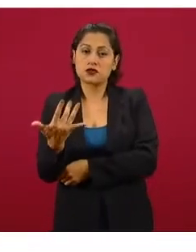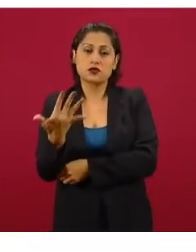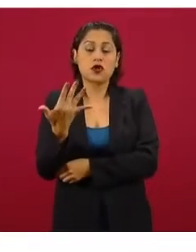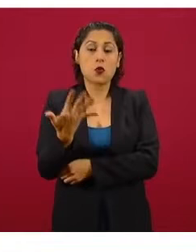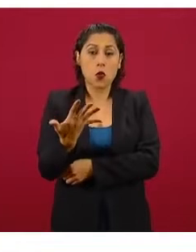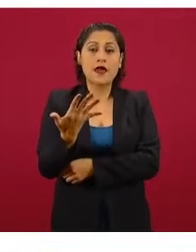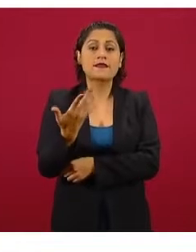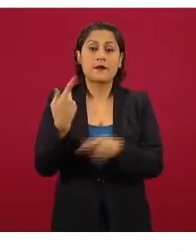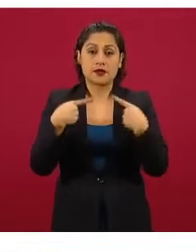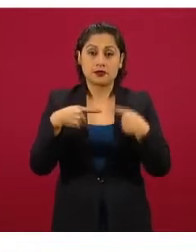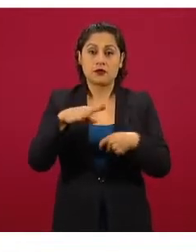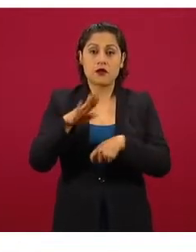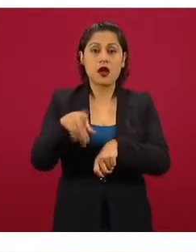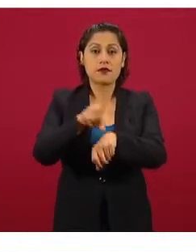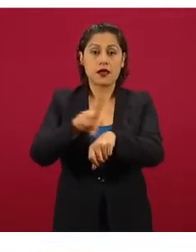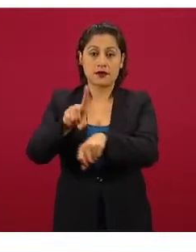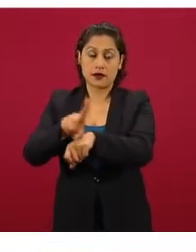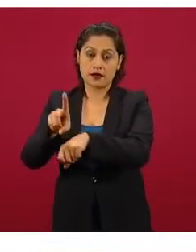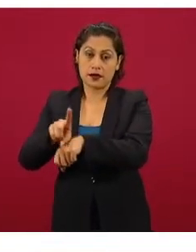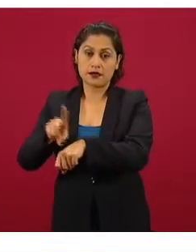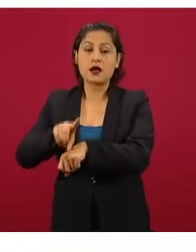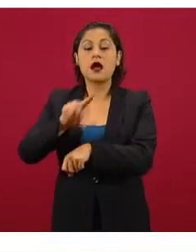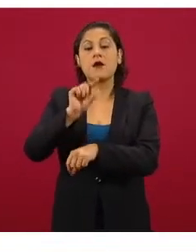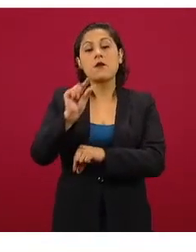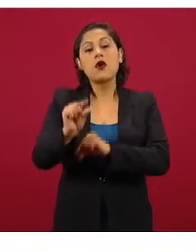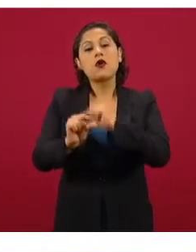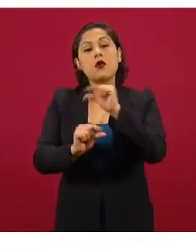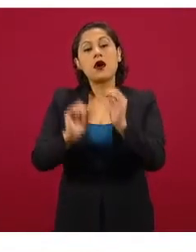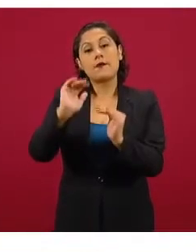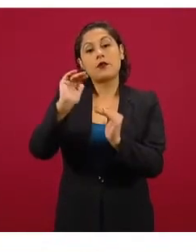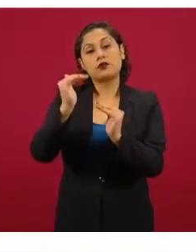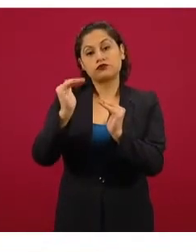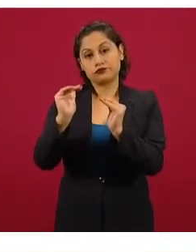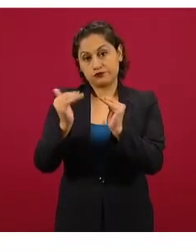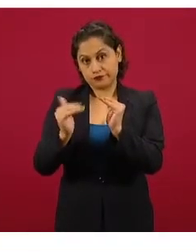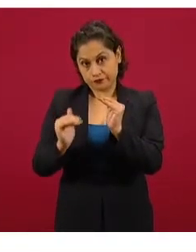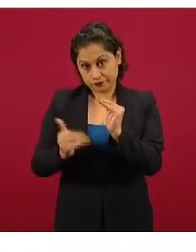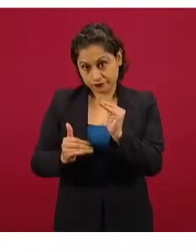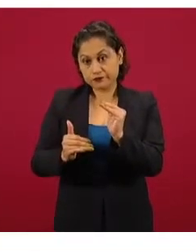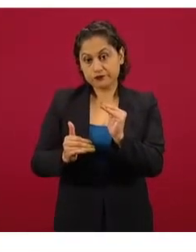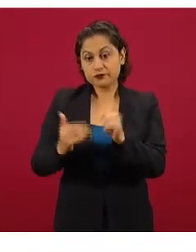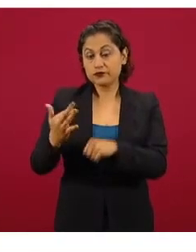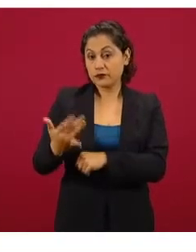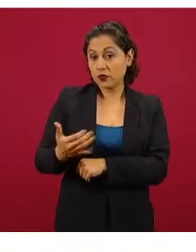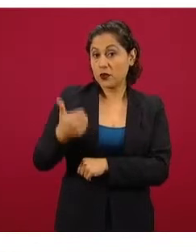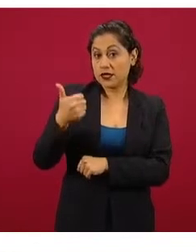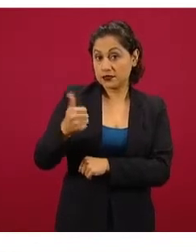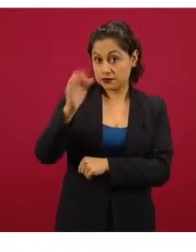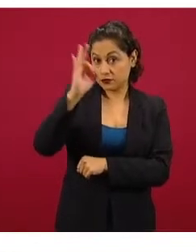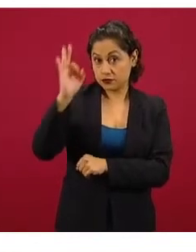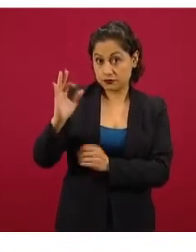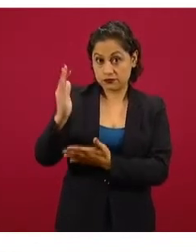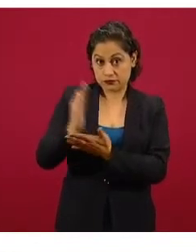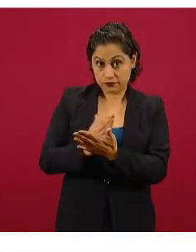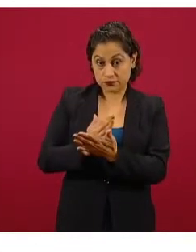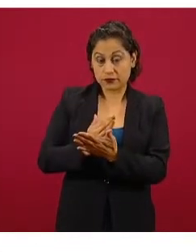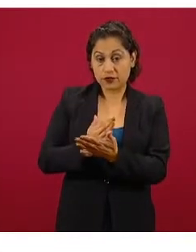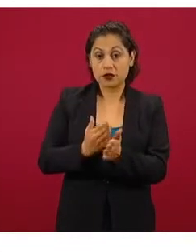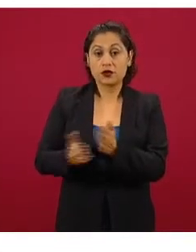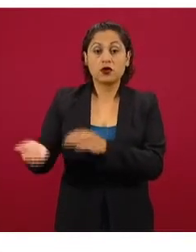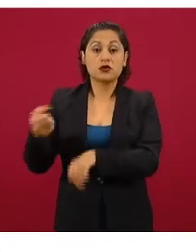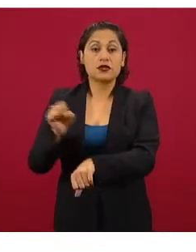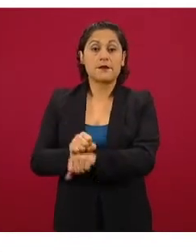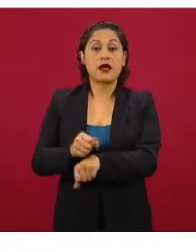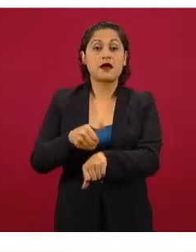día, y posteriormente ha ido reduciéndose en 56 puntos porcentuales hasta la semana